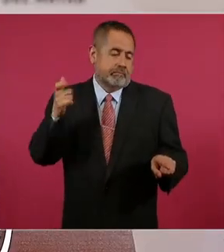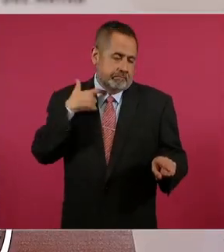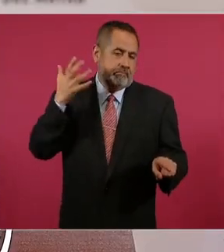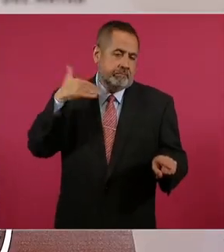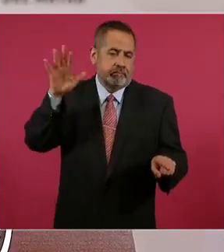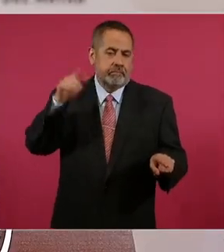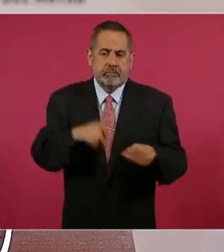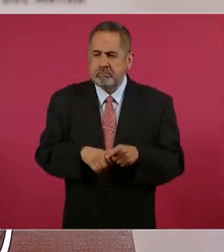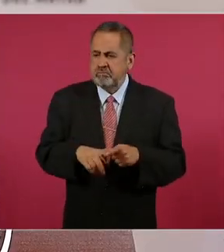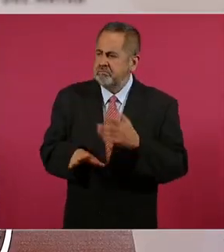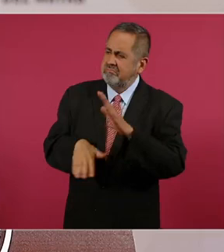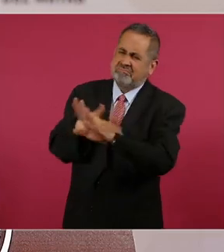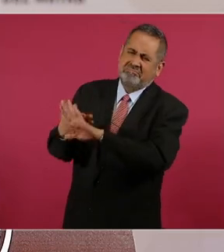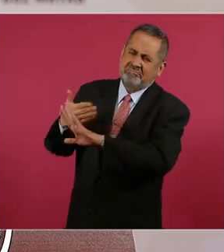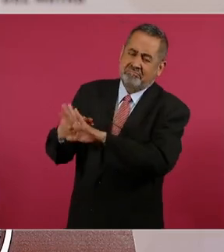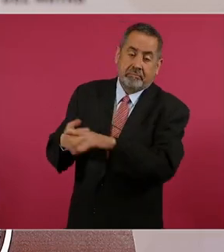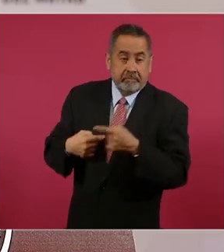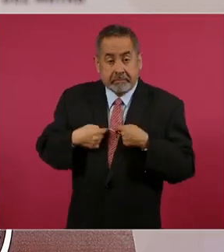se me lanzó